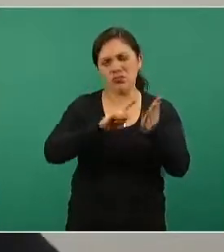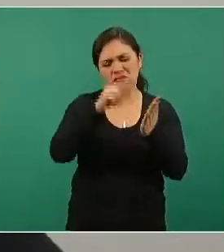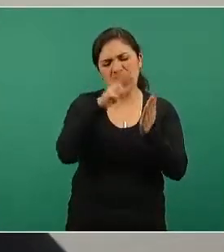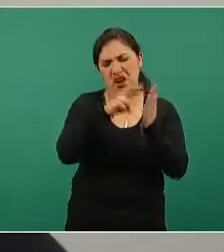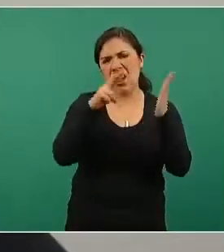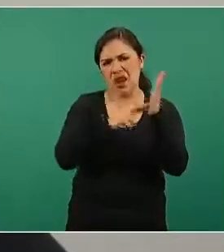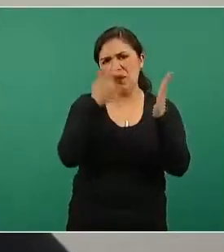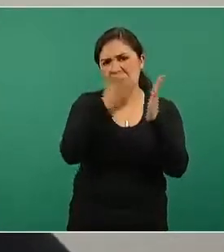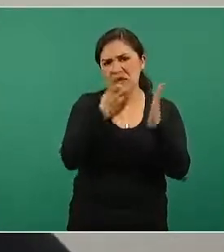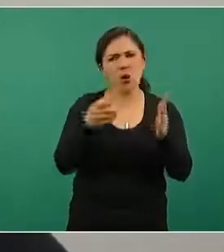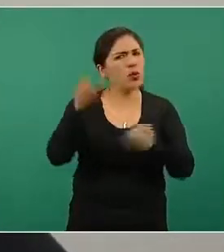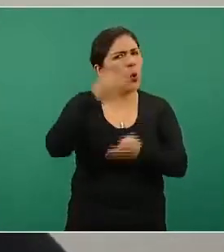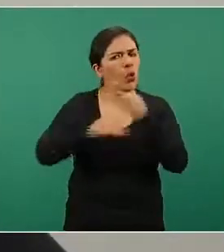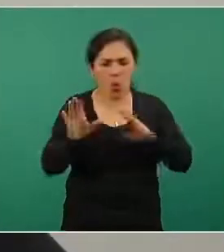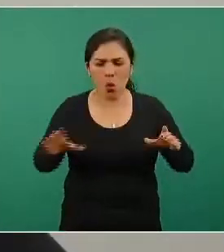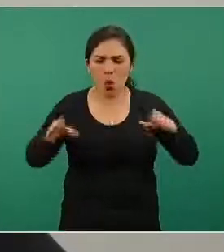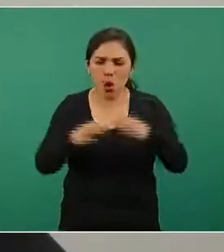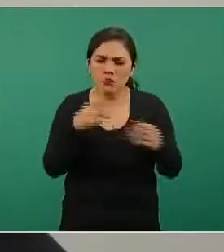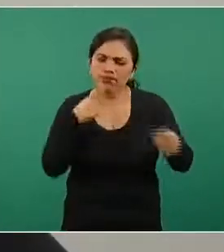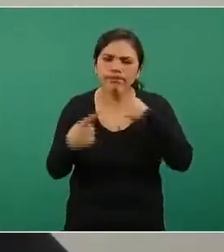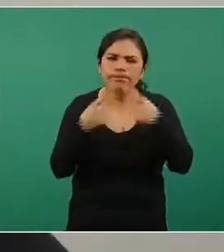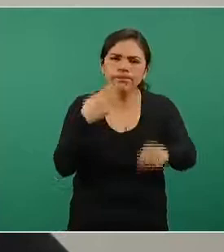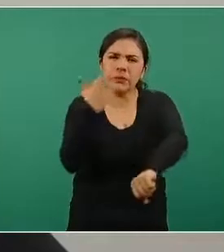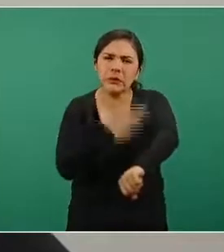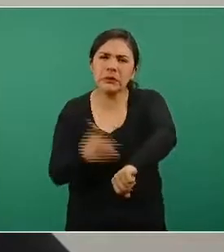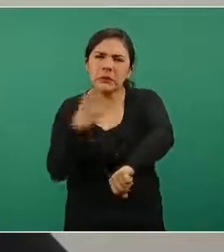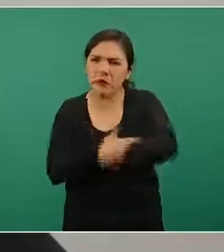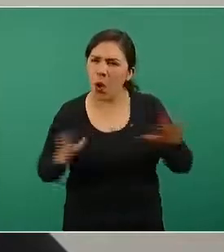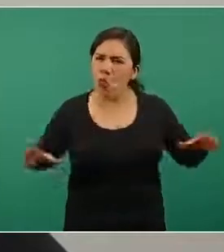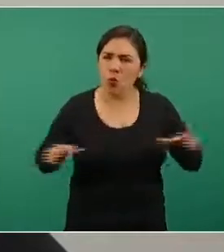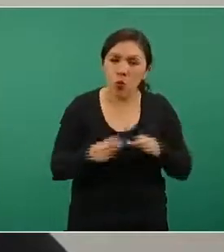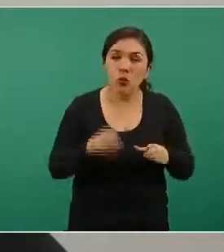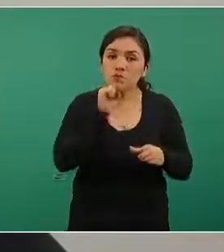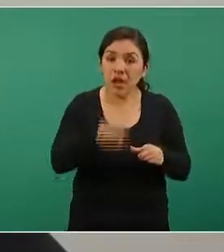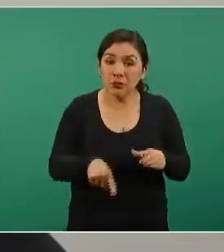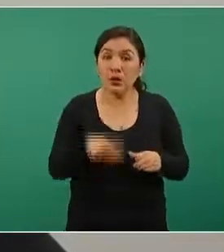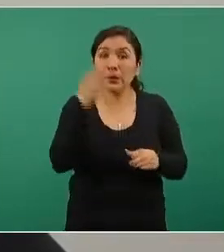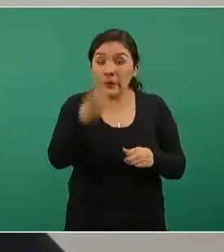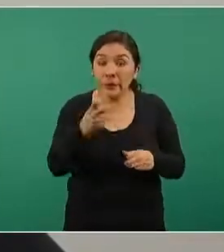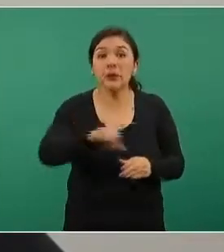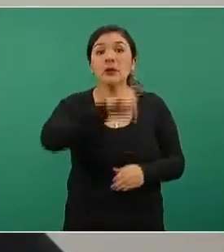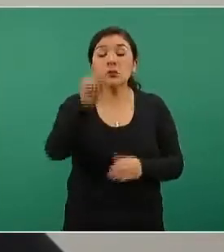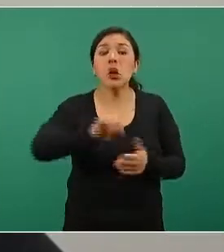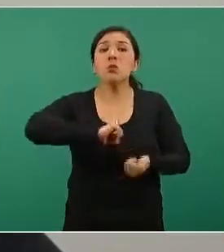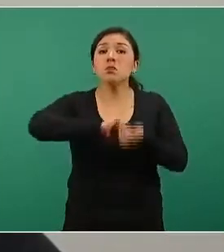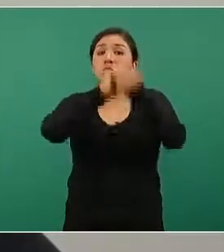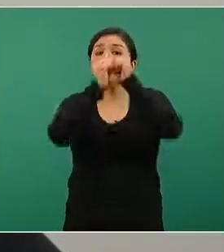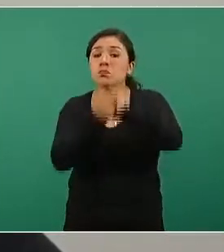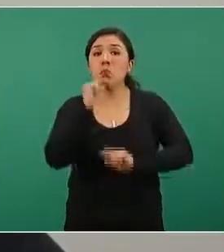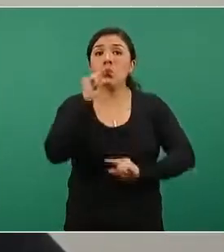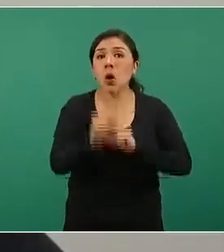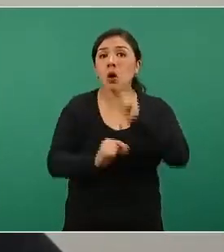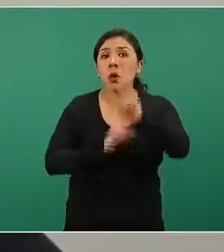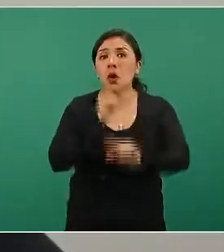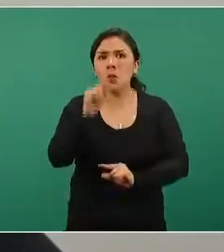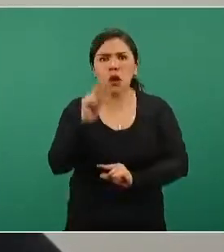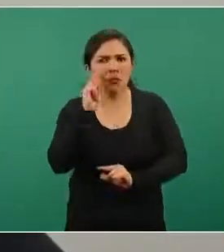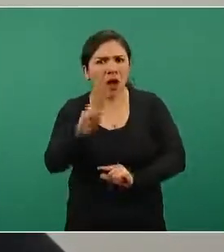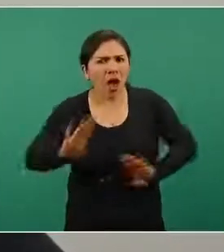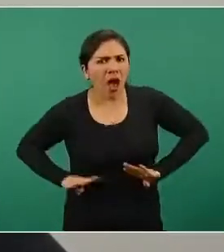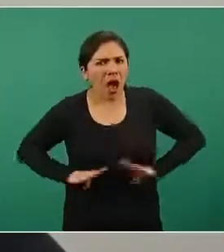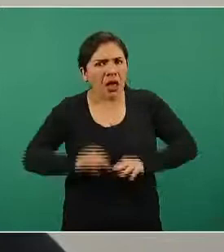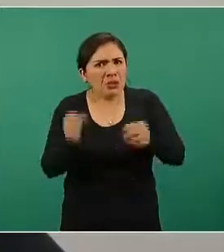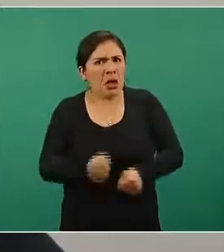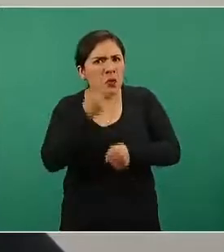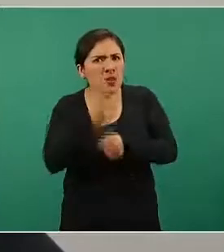trabajó de manera conjunta con todos ellos y en la medida que se vayan dando las condiciones de seguridad, de